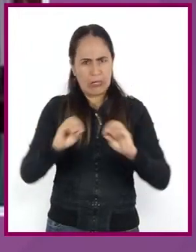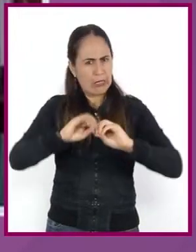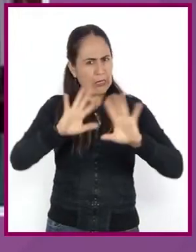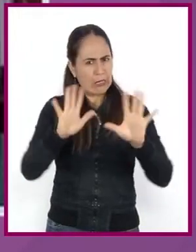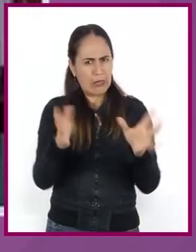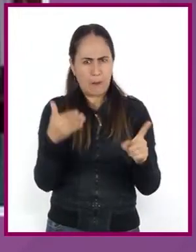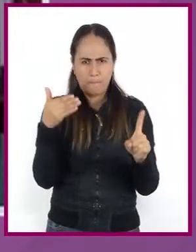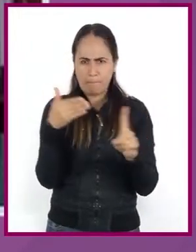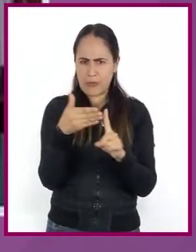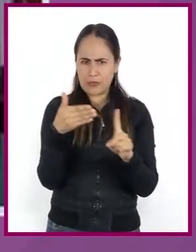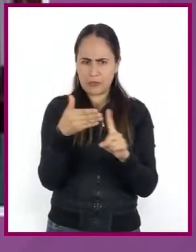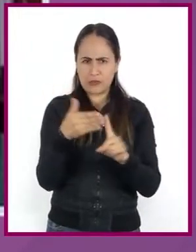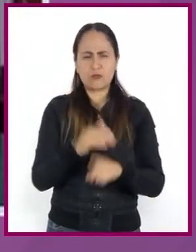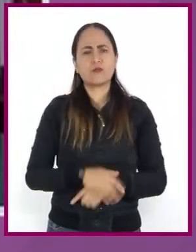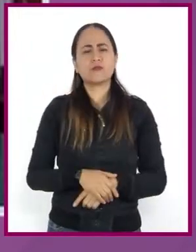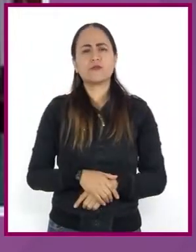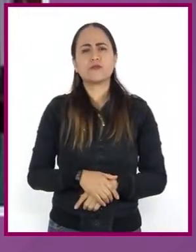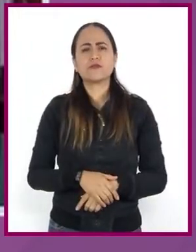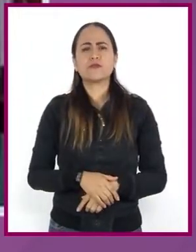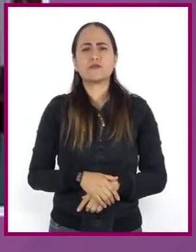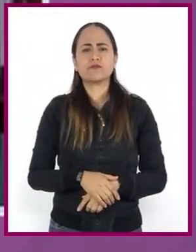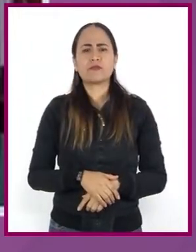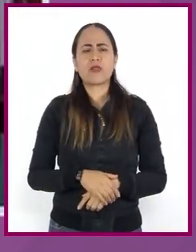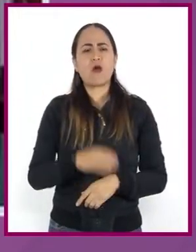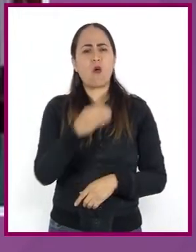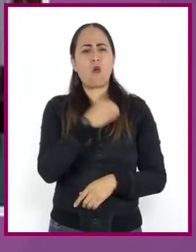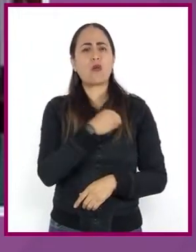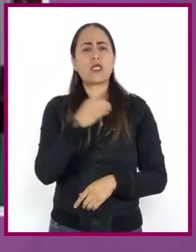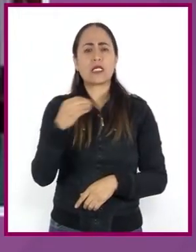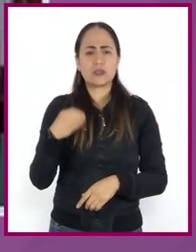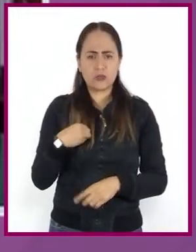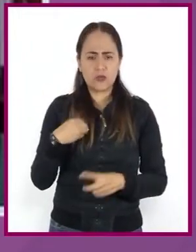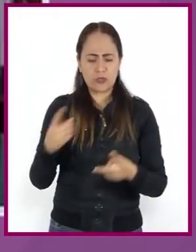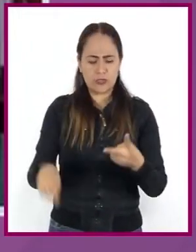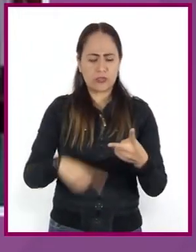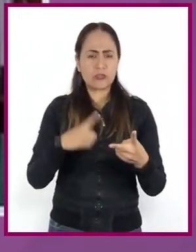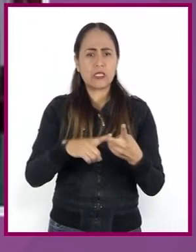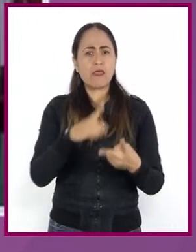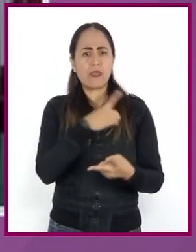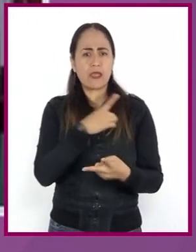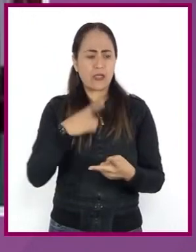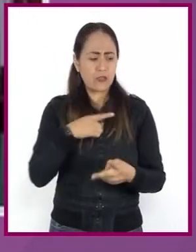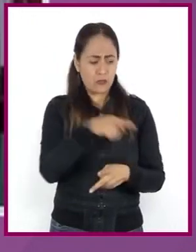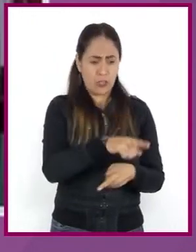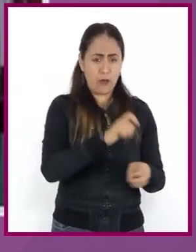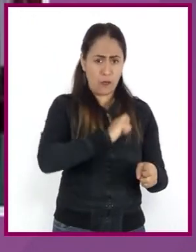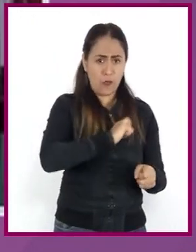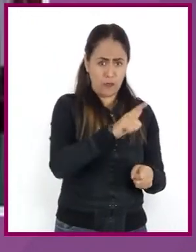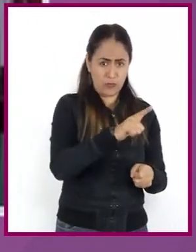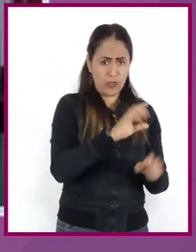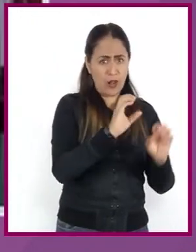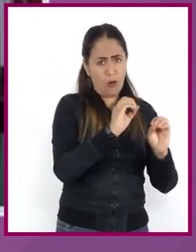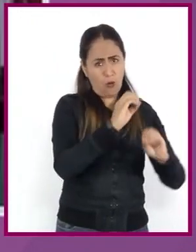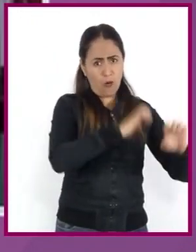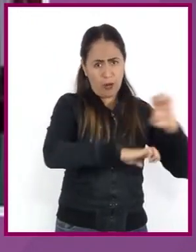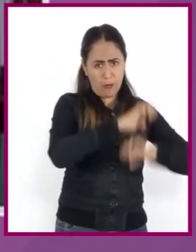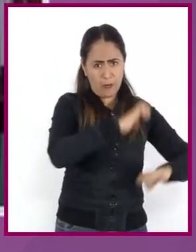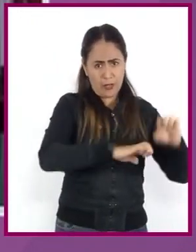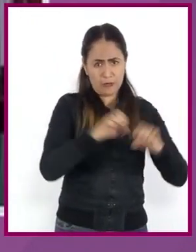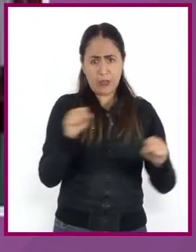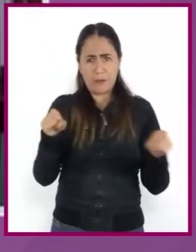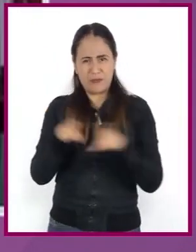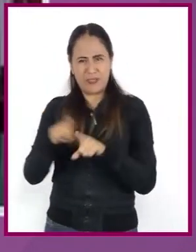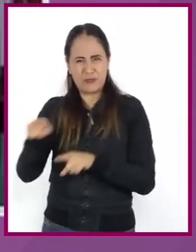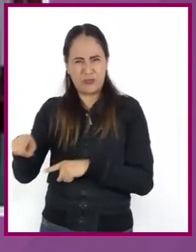preciso, centrado, resaltar las obligaciones y derechos tanto del profesional, la empresa especializada y